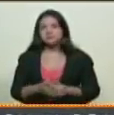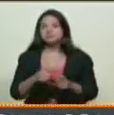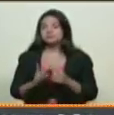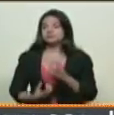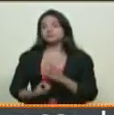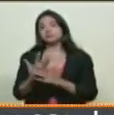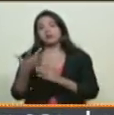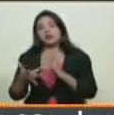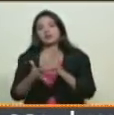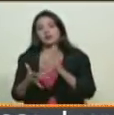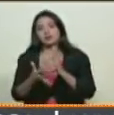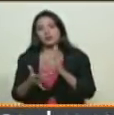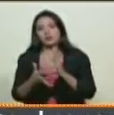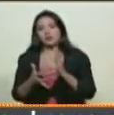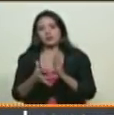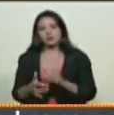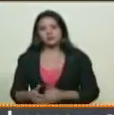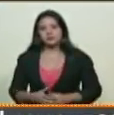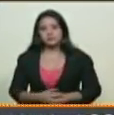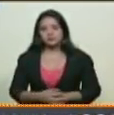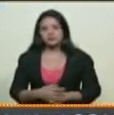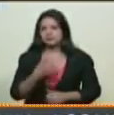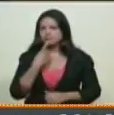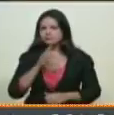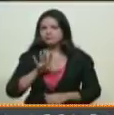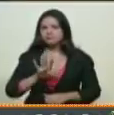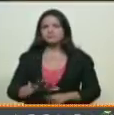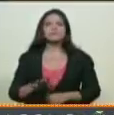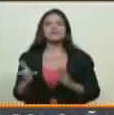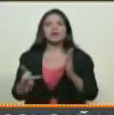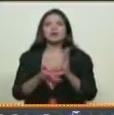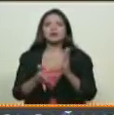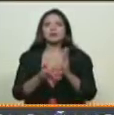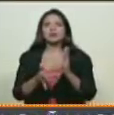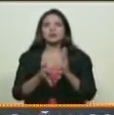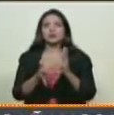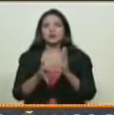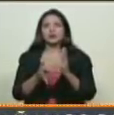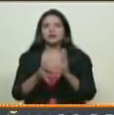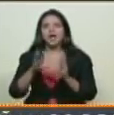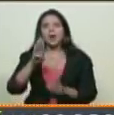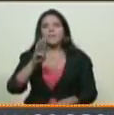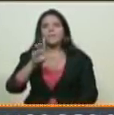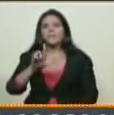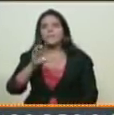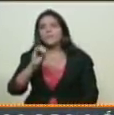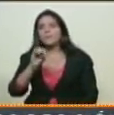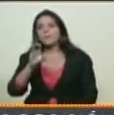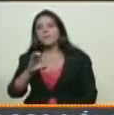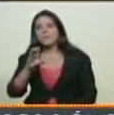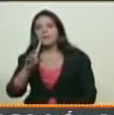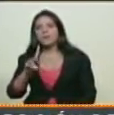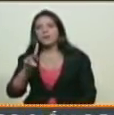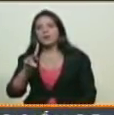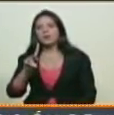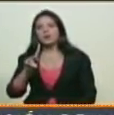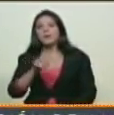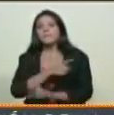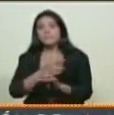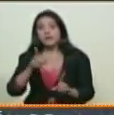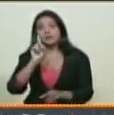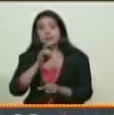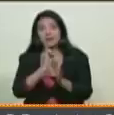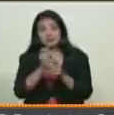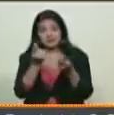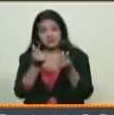tecnología disruptiva se le llama la tecnología bloque y aparecen escritos monedas